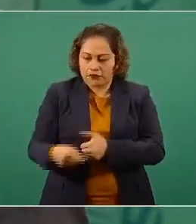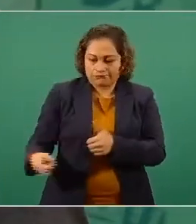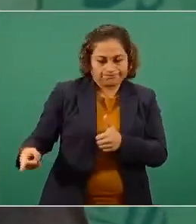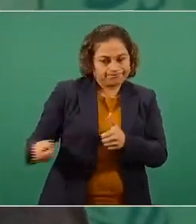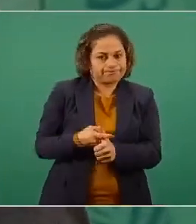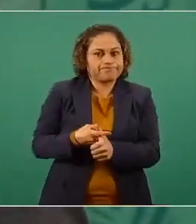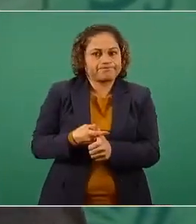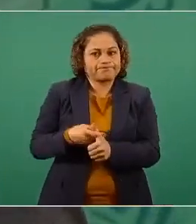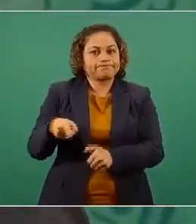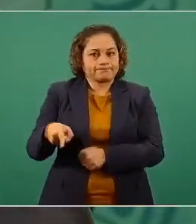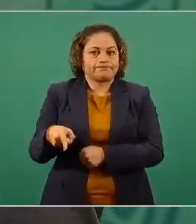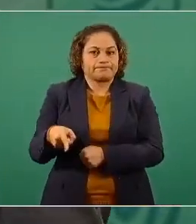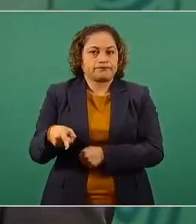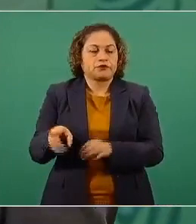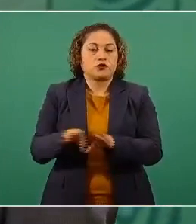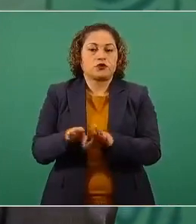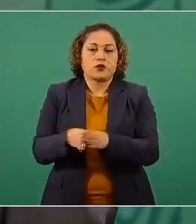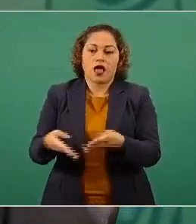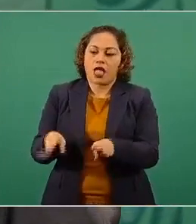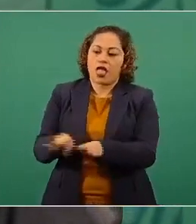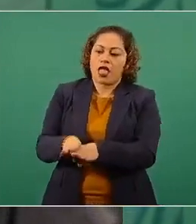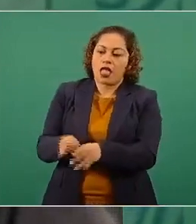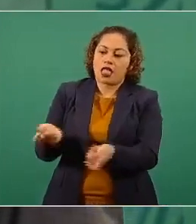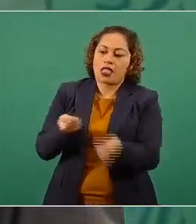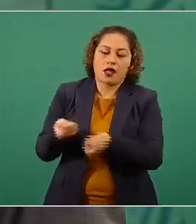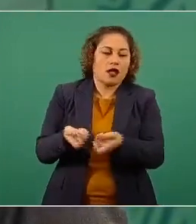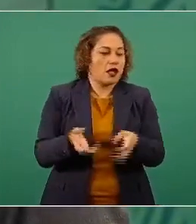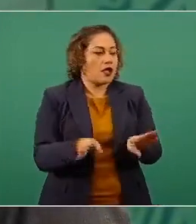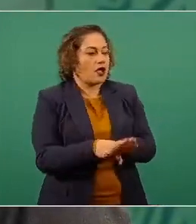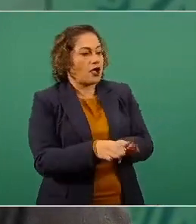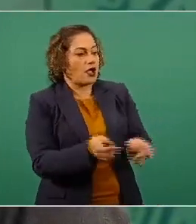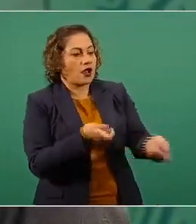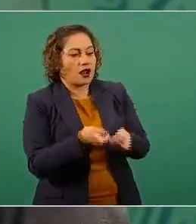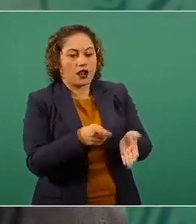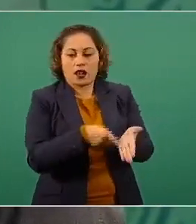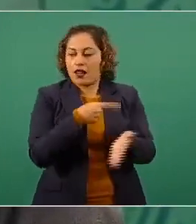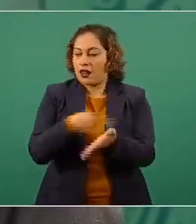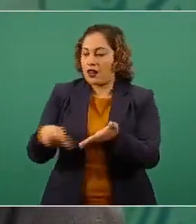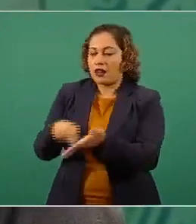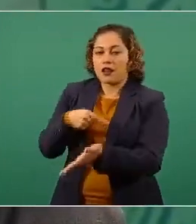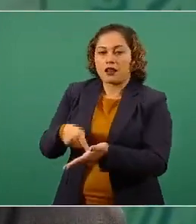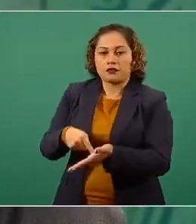no limitarlas, no maniatarlas.